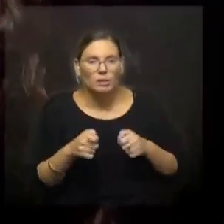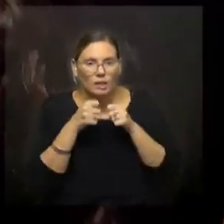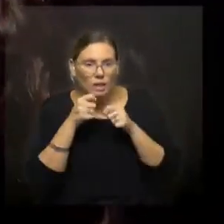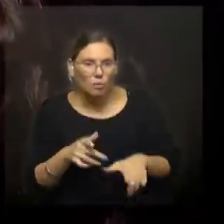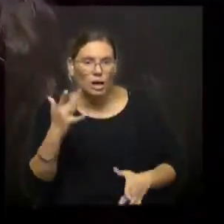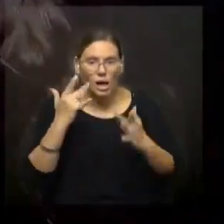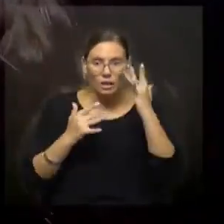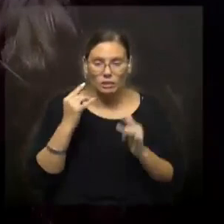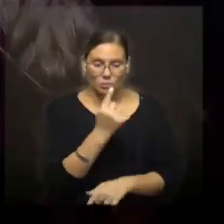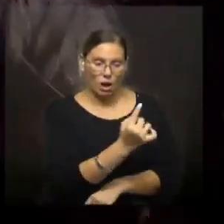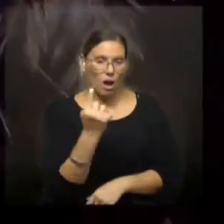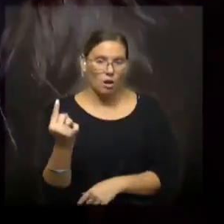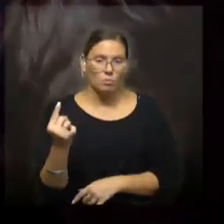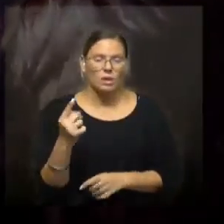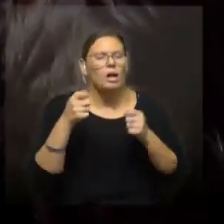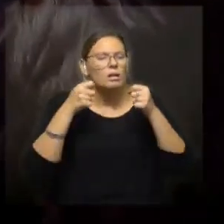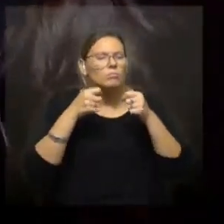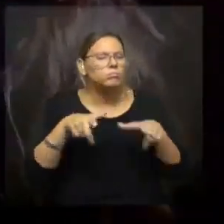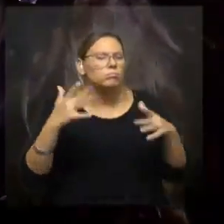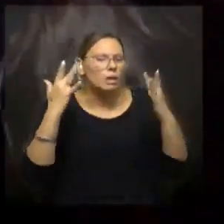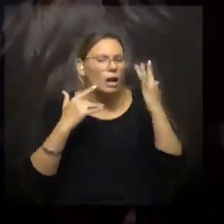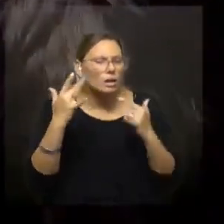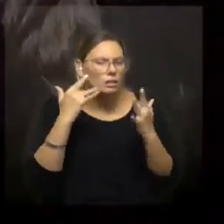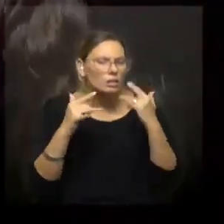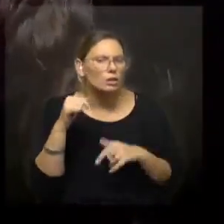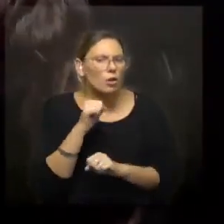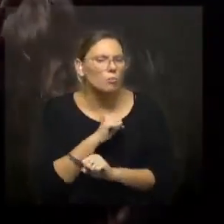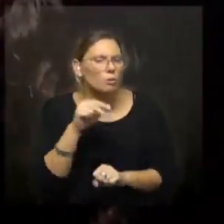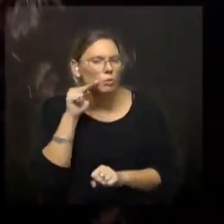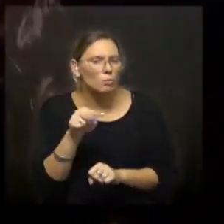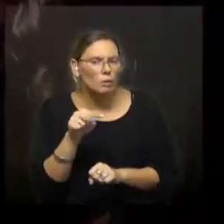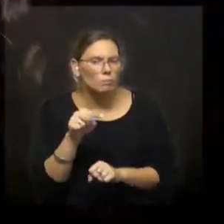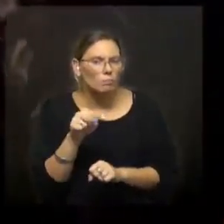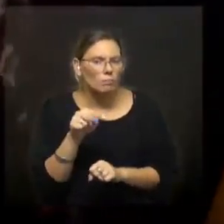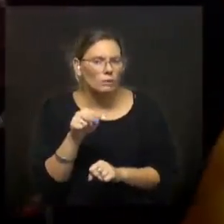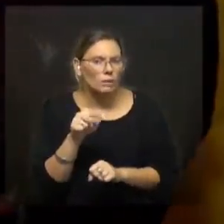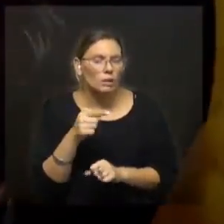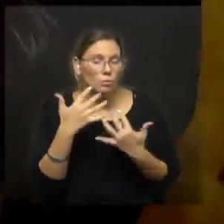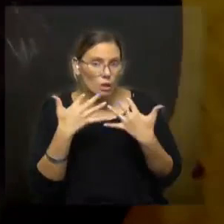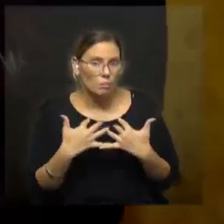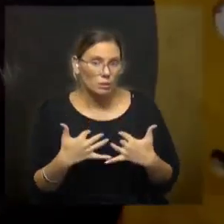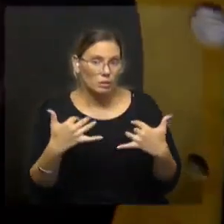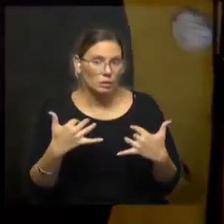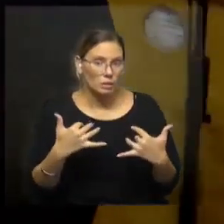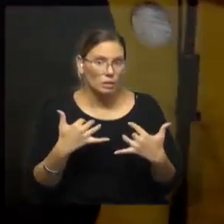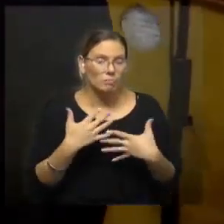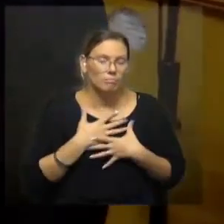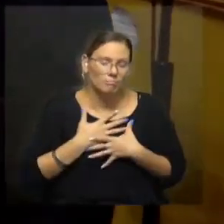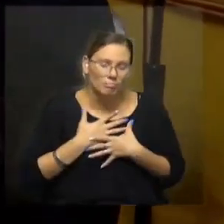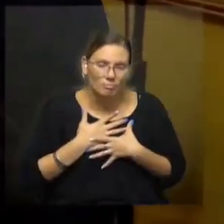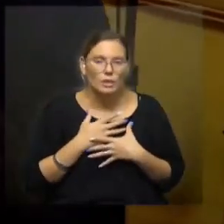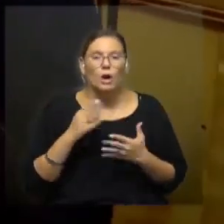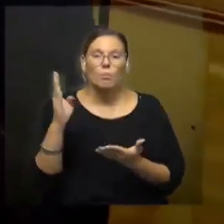una... ¿Y qué lenguajes artísticos vamos a encontrar en ese espectáculo? Bueno, es un espectáculo muy entrañable donde va a